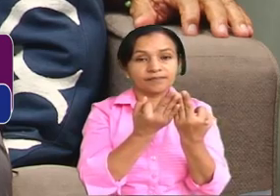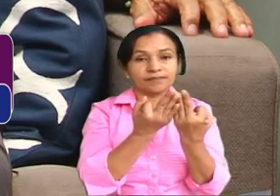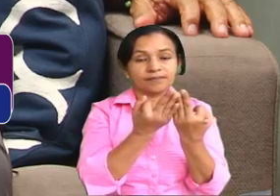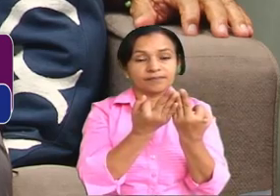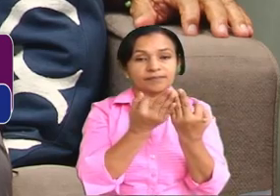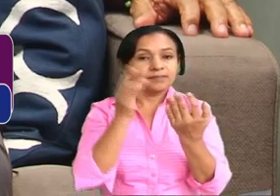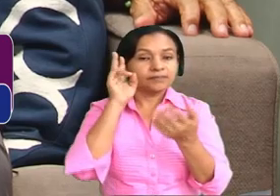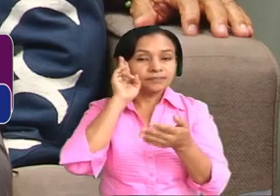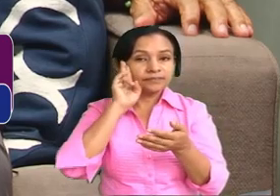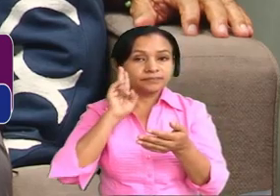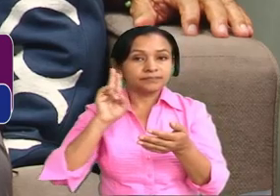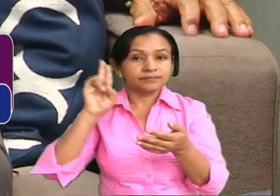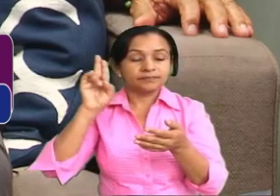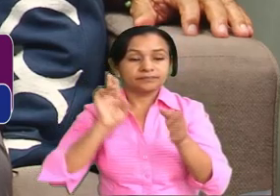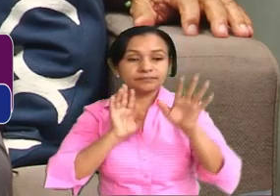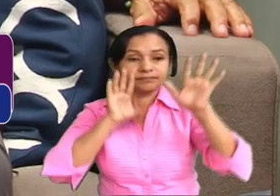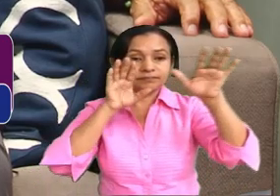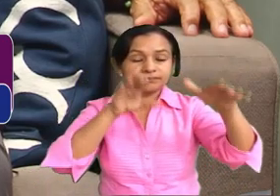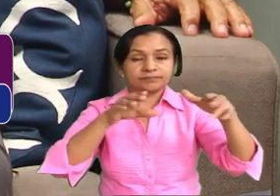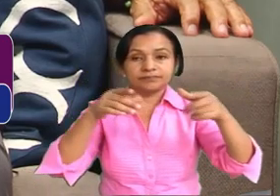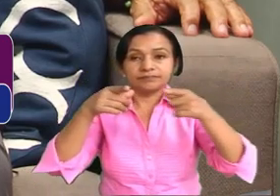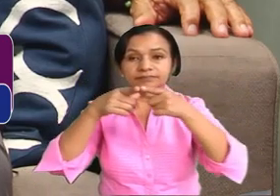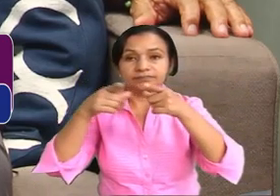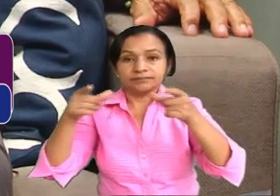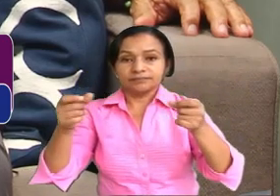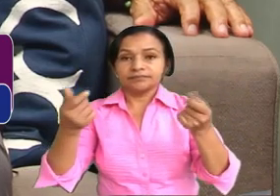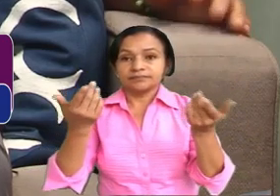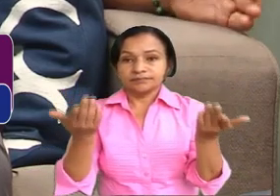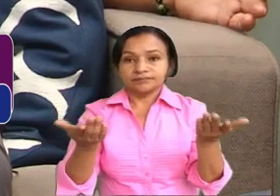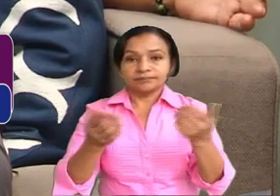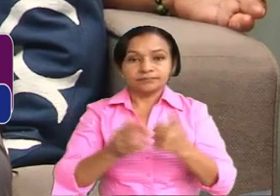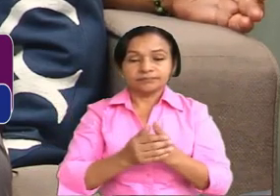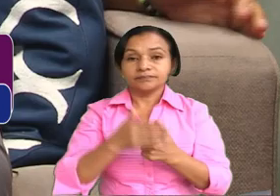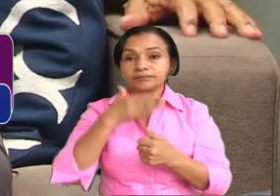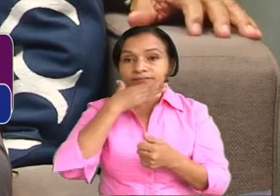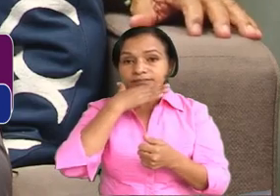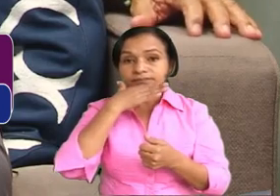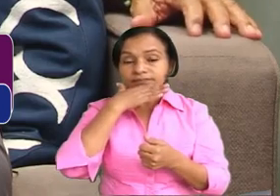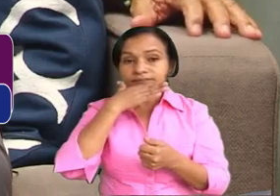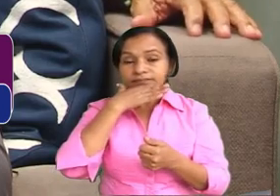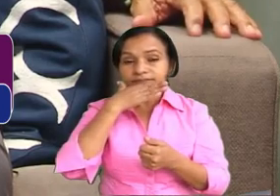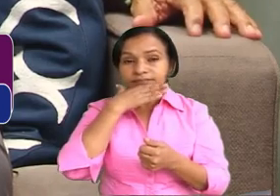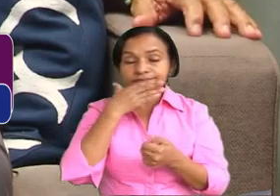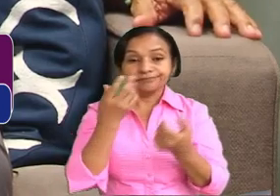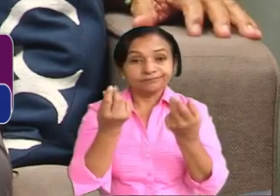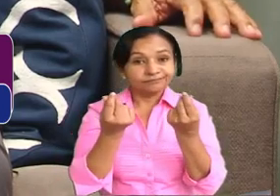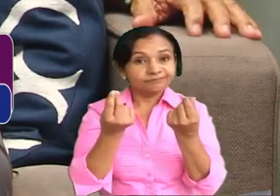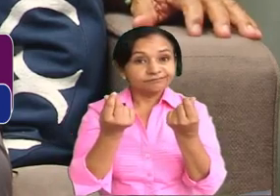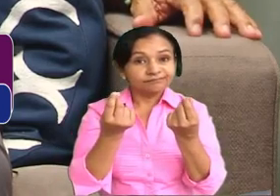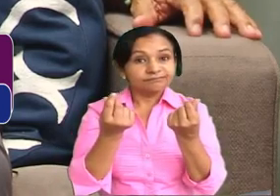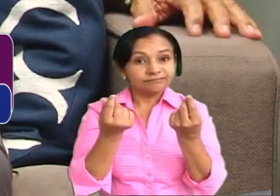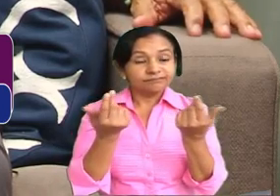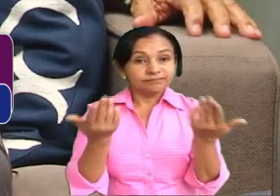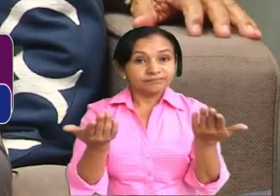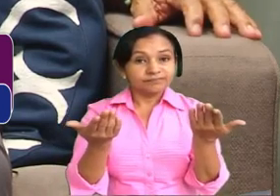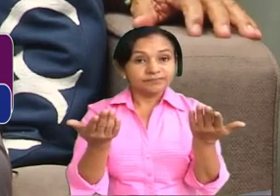las universidades, a León o a Managua. Exacto. Es difícil, mucho dinero se necesita para eso.